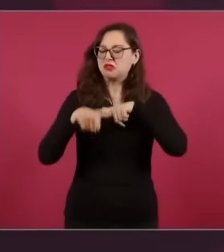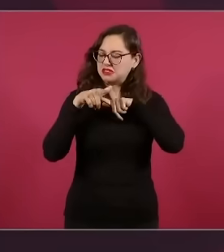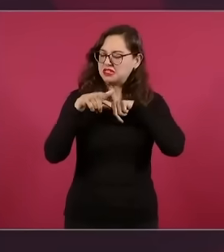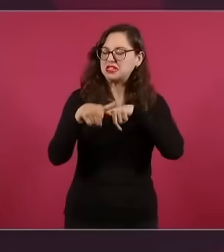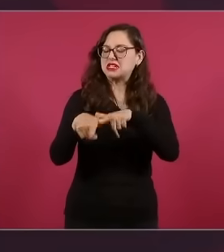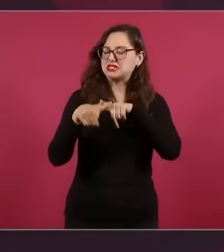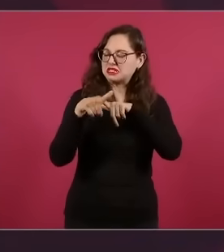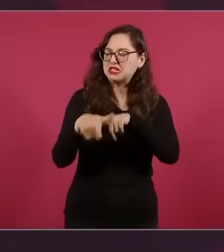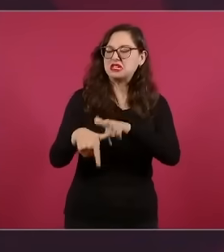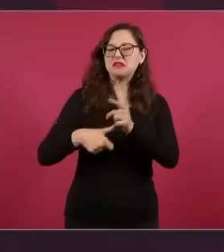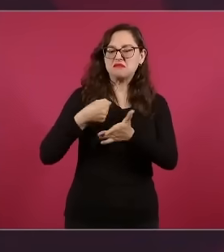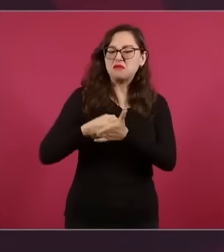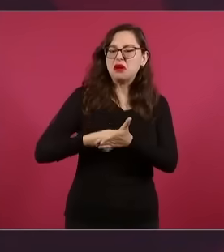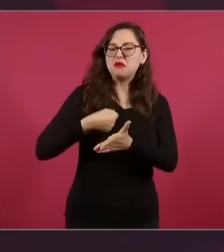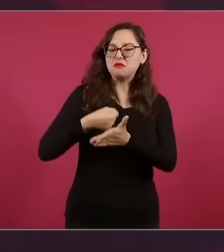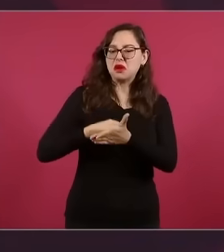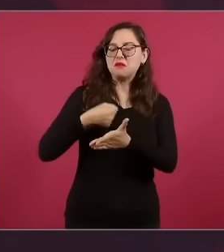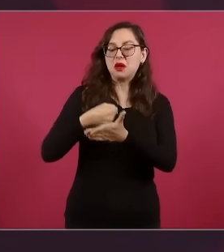lograrlo.